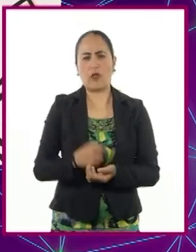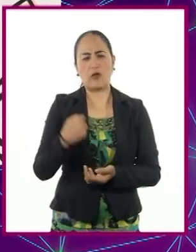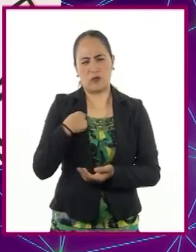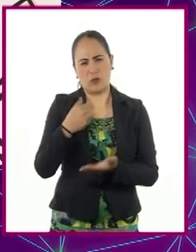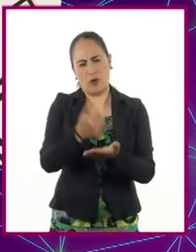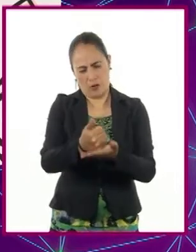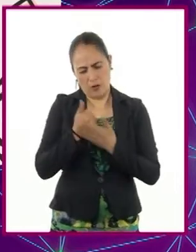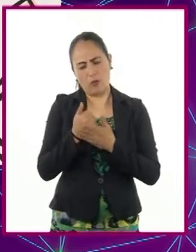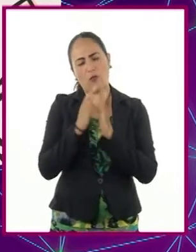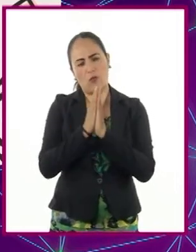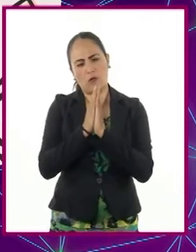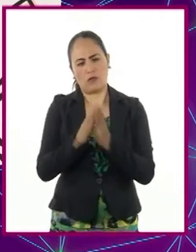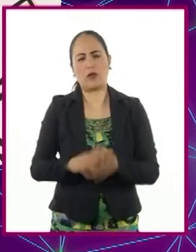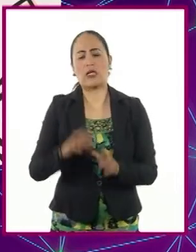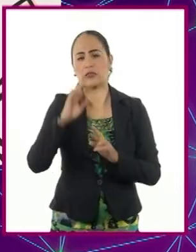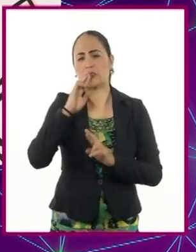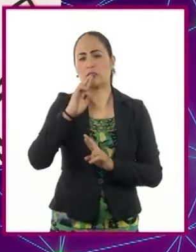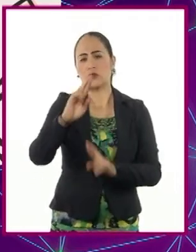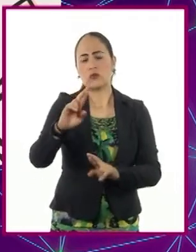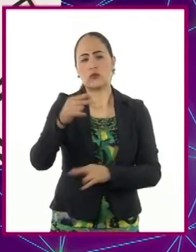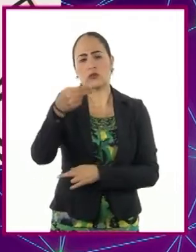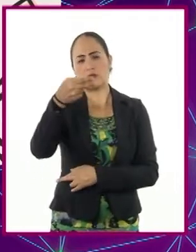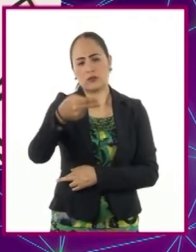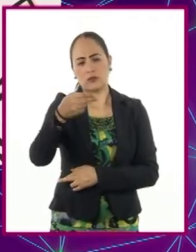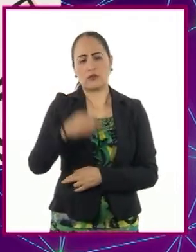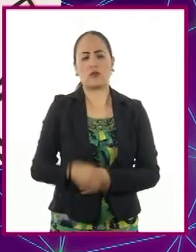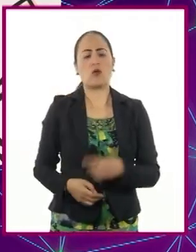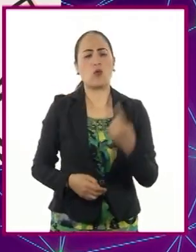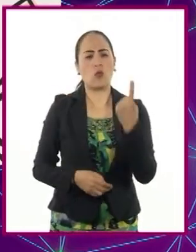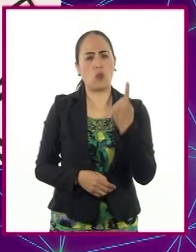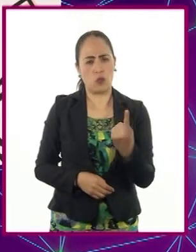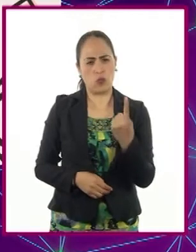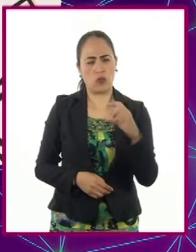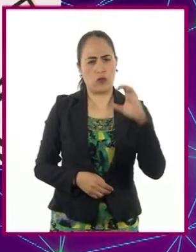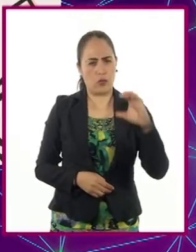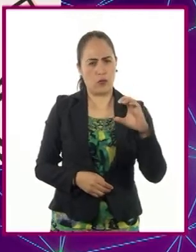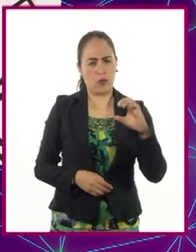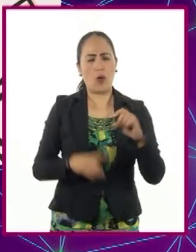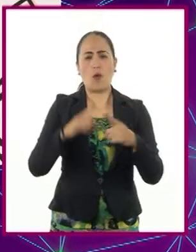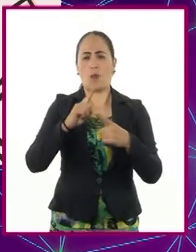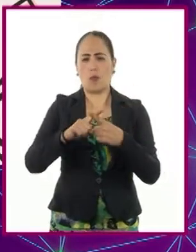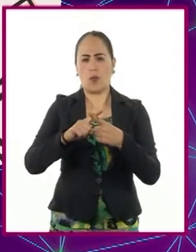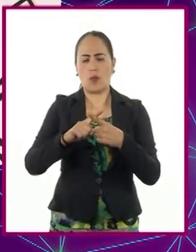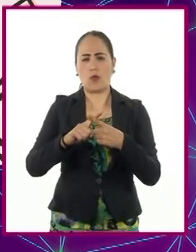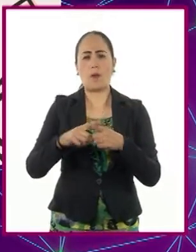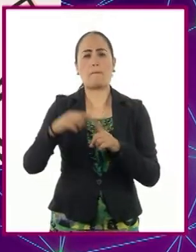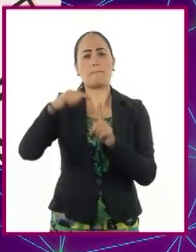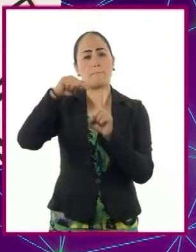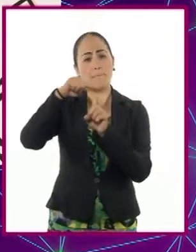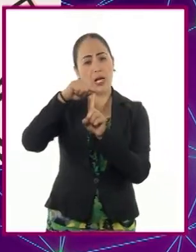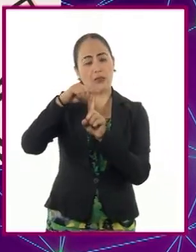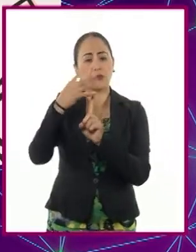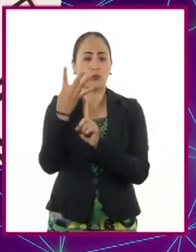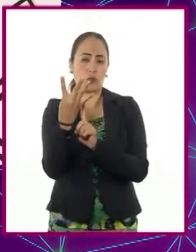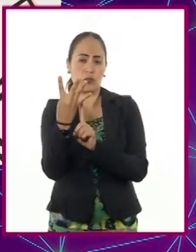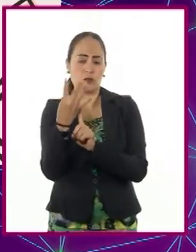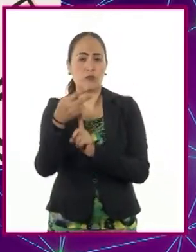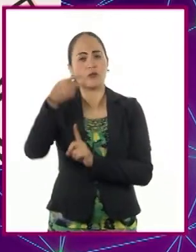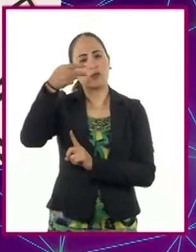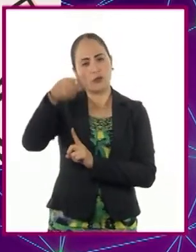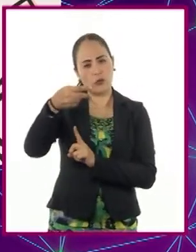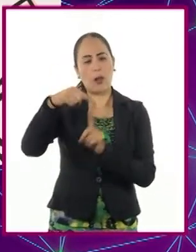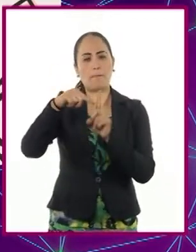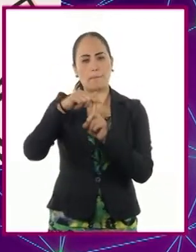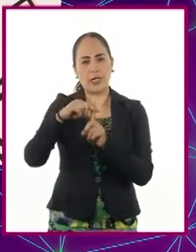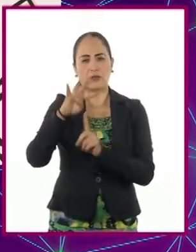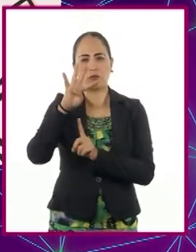ayuda. ¿Cuál es el resultado de un átomo de carbono por +4? Excelente, el resultado es de